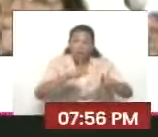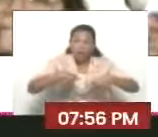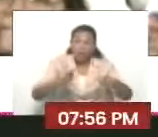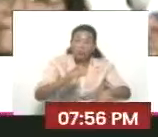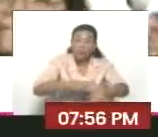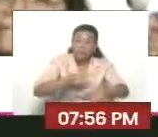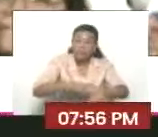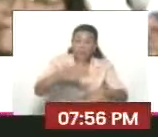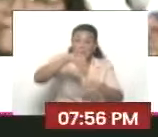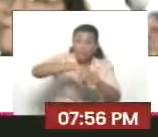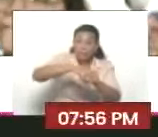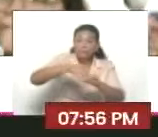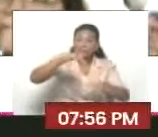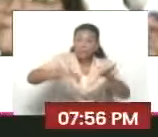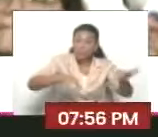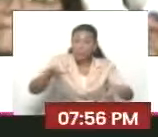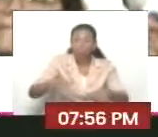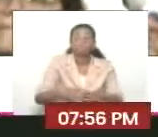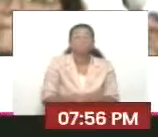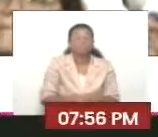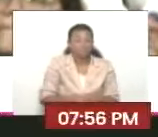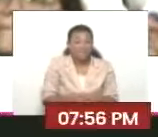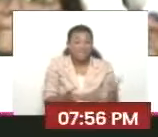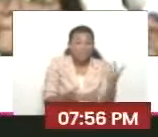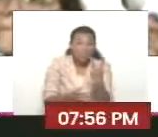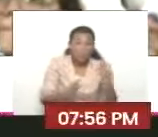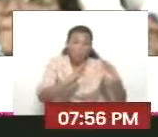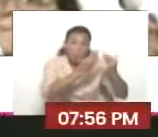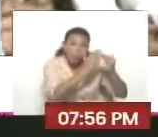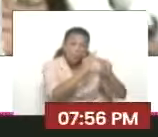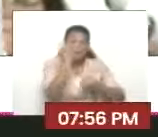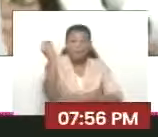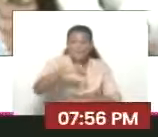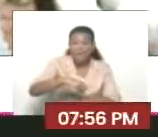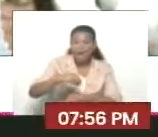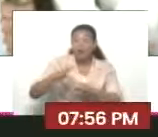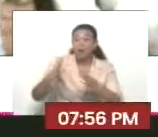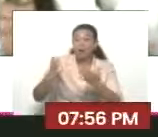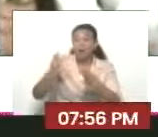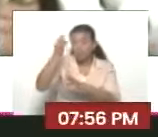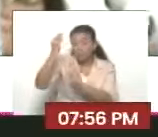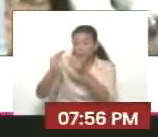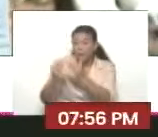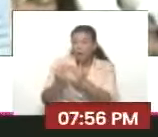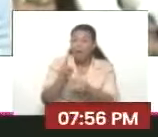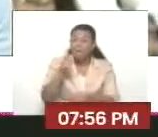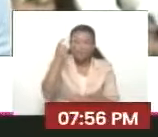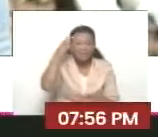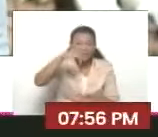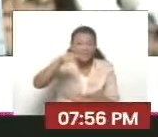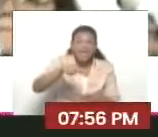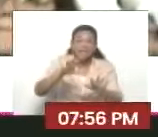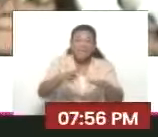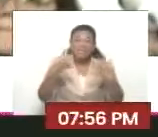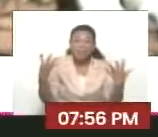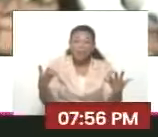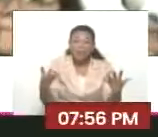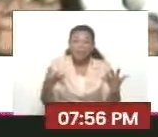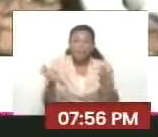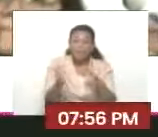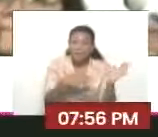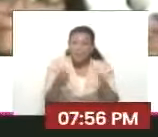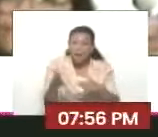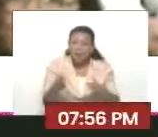actualizado. Esas dos fuerzas se están uniendo, presidente, y para el 19 de marzo usted va a tener el gran voluntariado